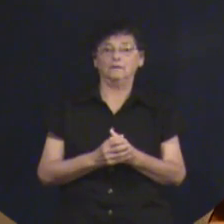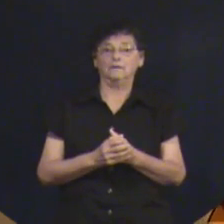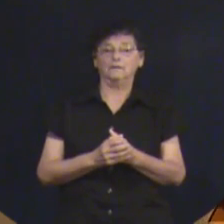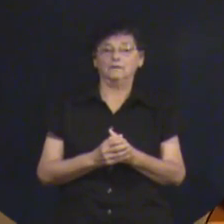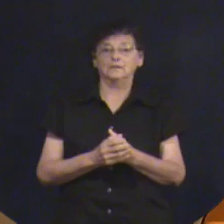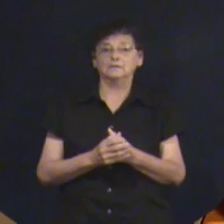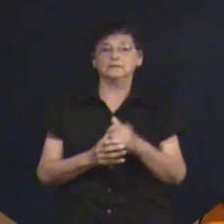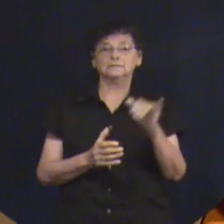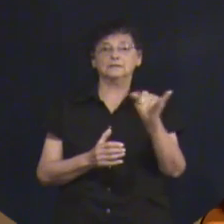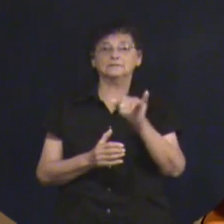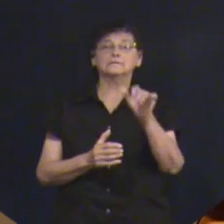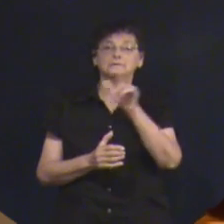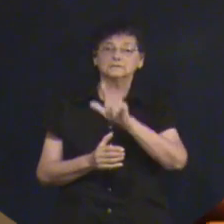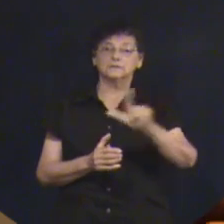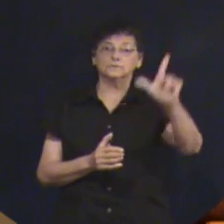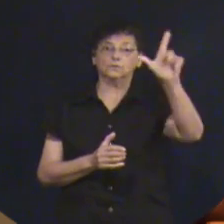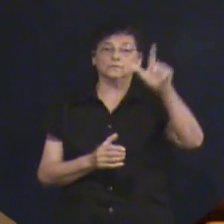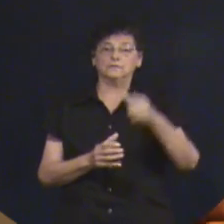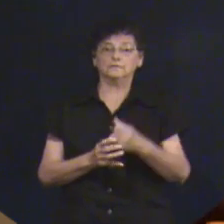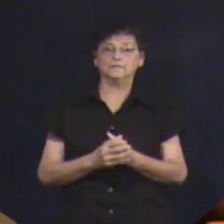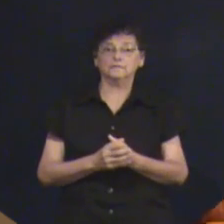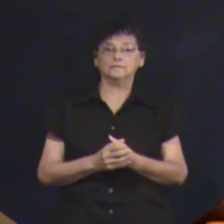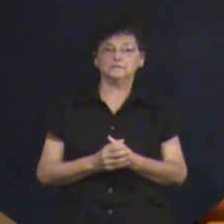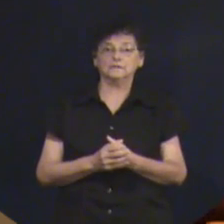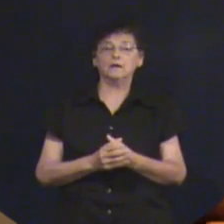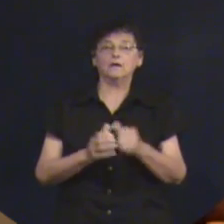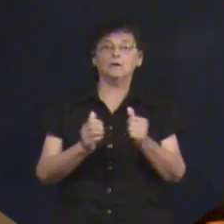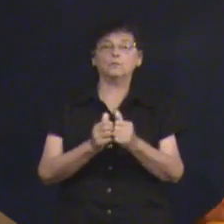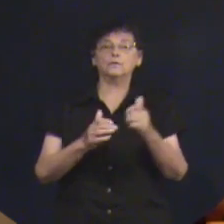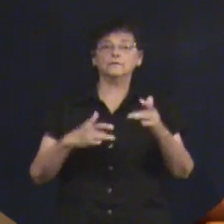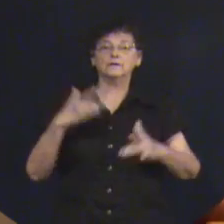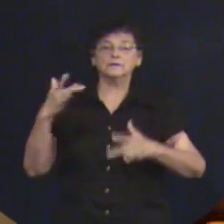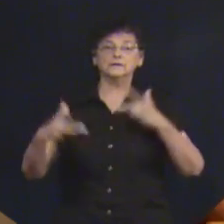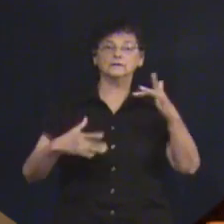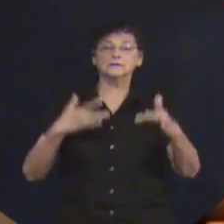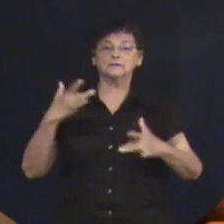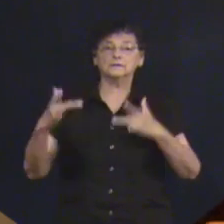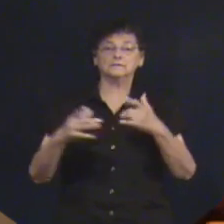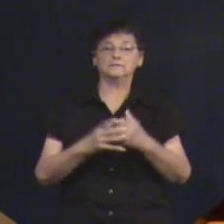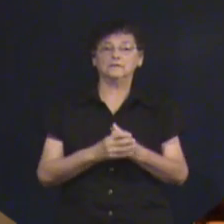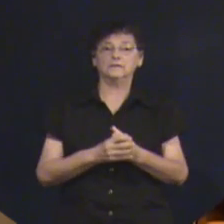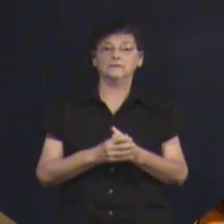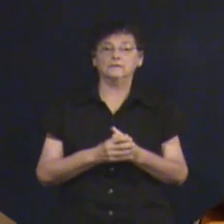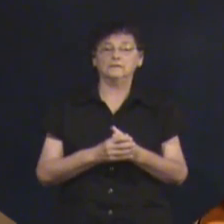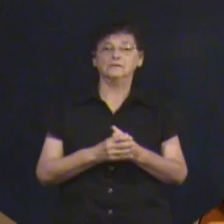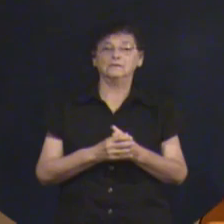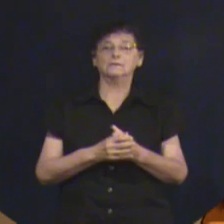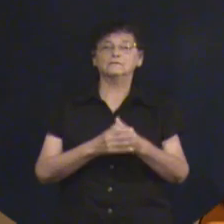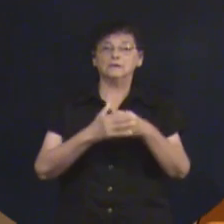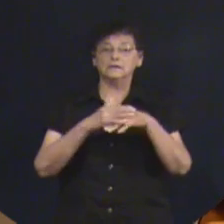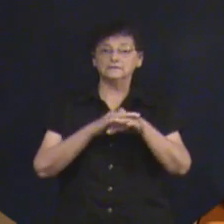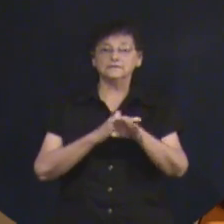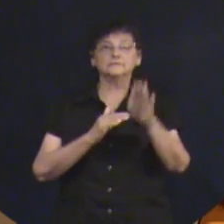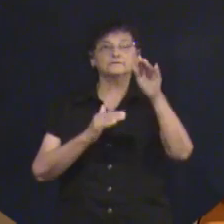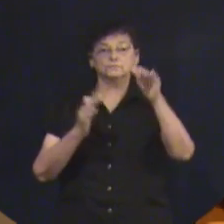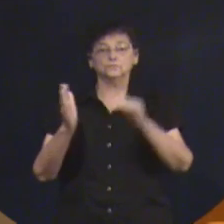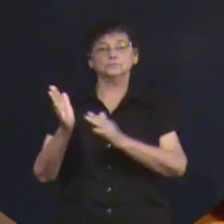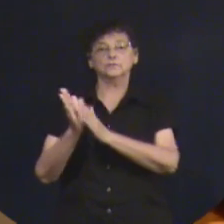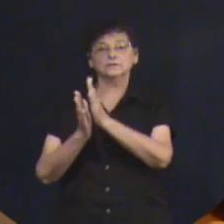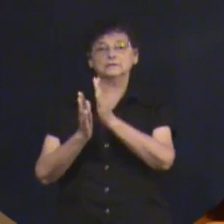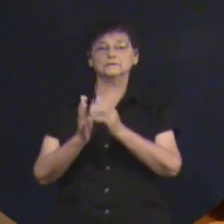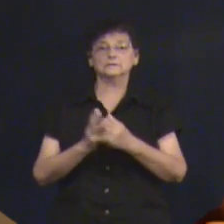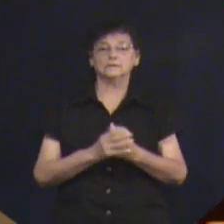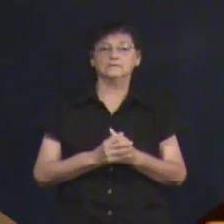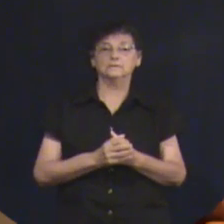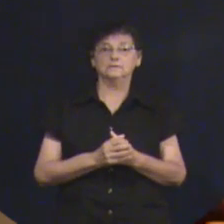sirven al Señor con alegría. Entren en su